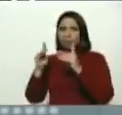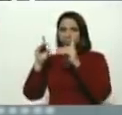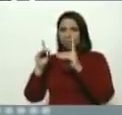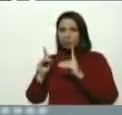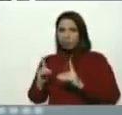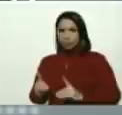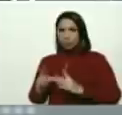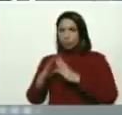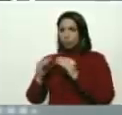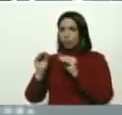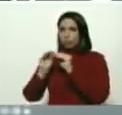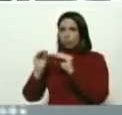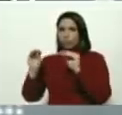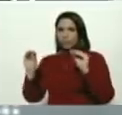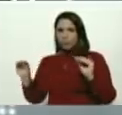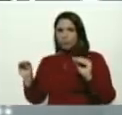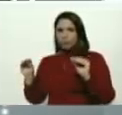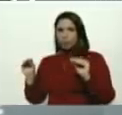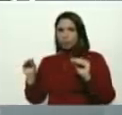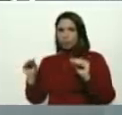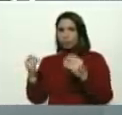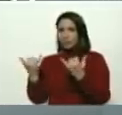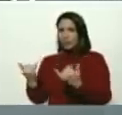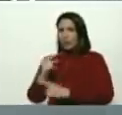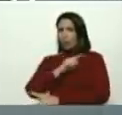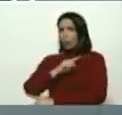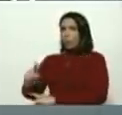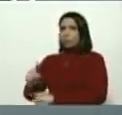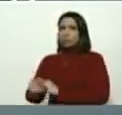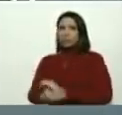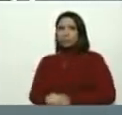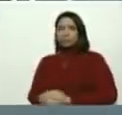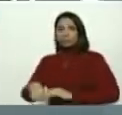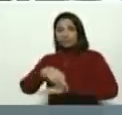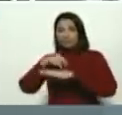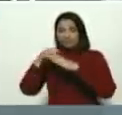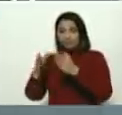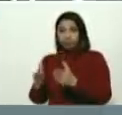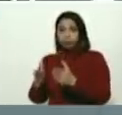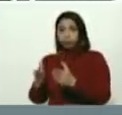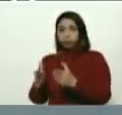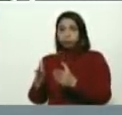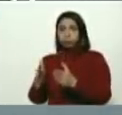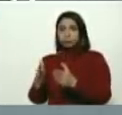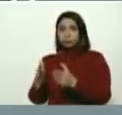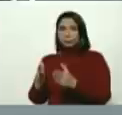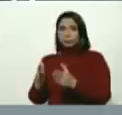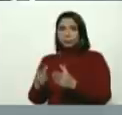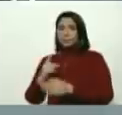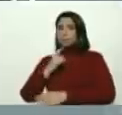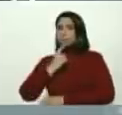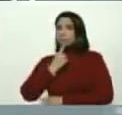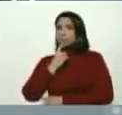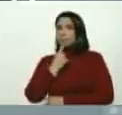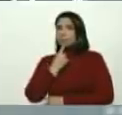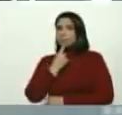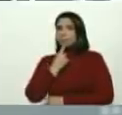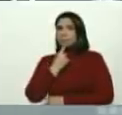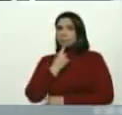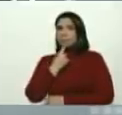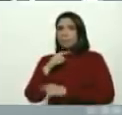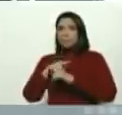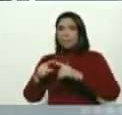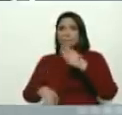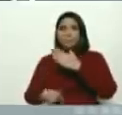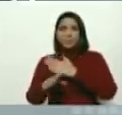todos sus llamamientos. Y desde ya le doy la orden al ministro Vladimir Padrino López para que